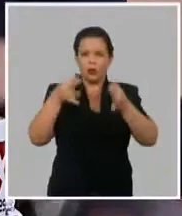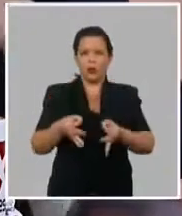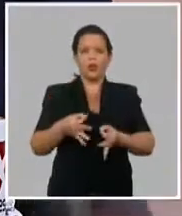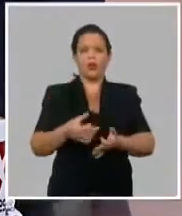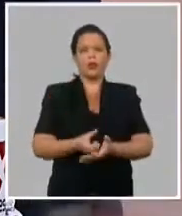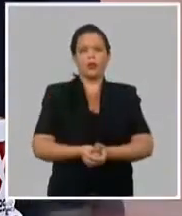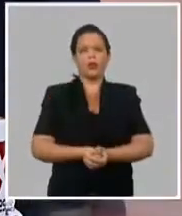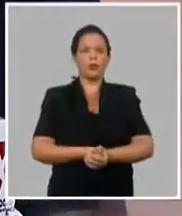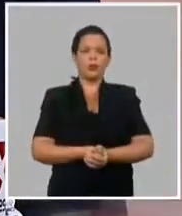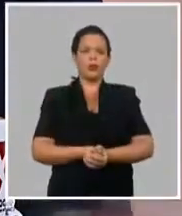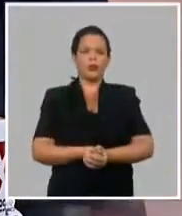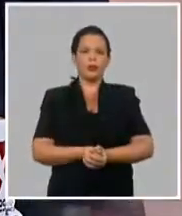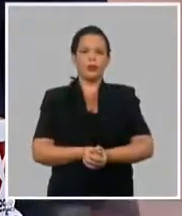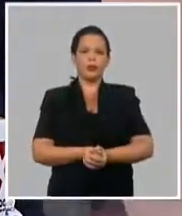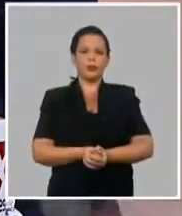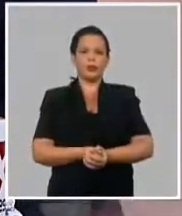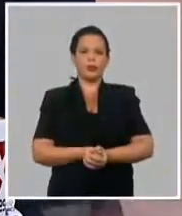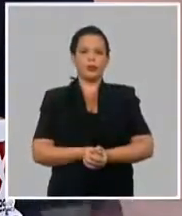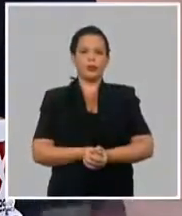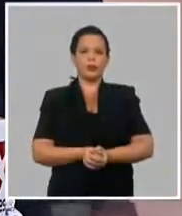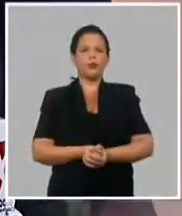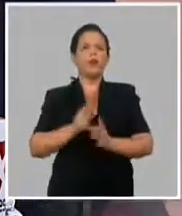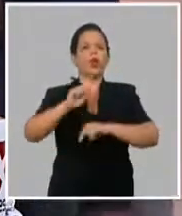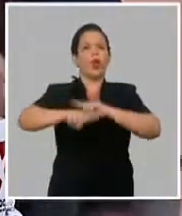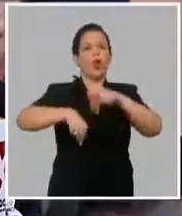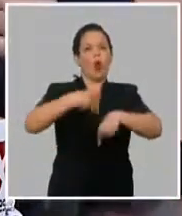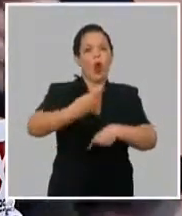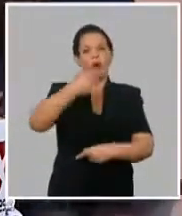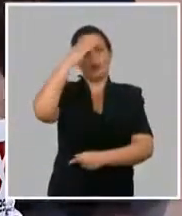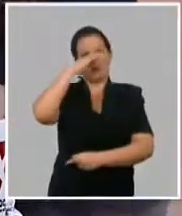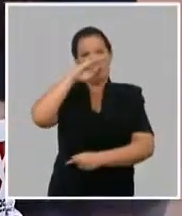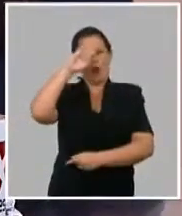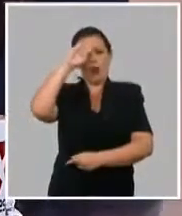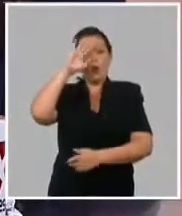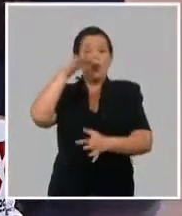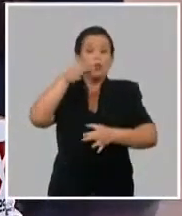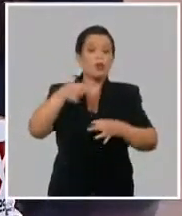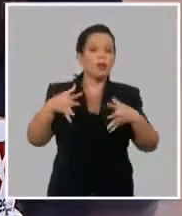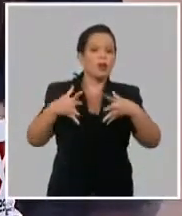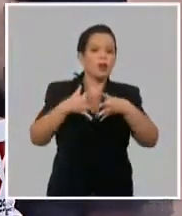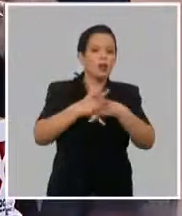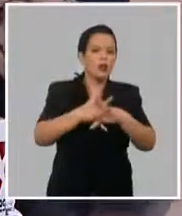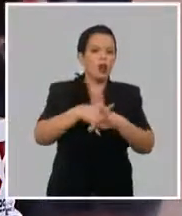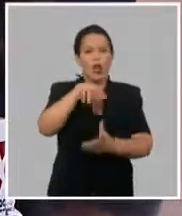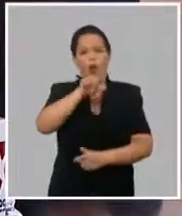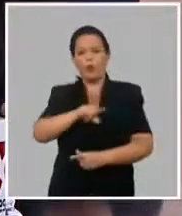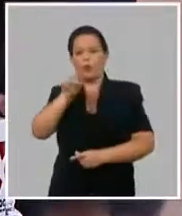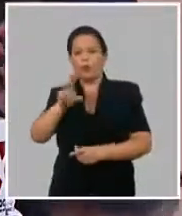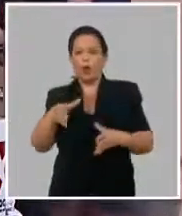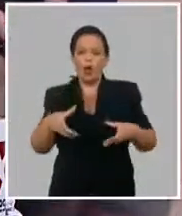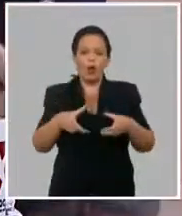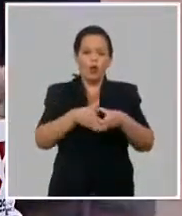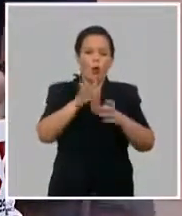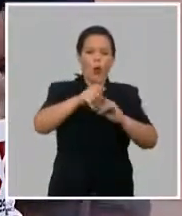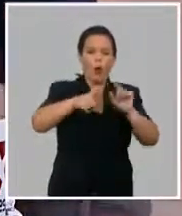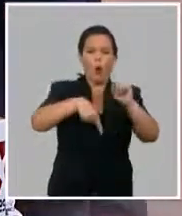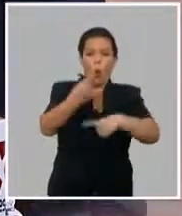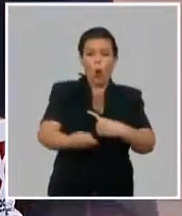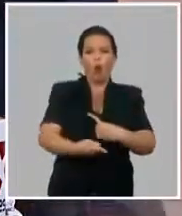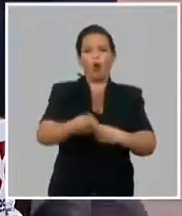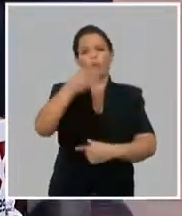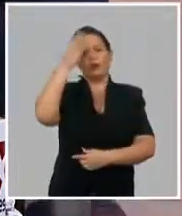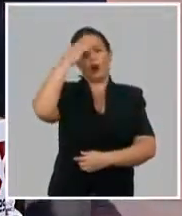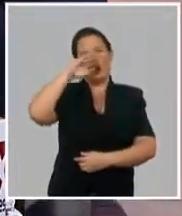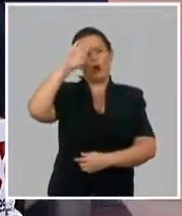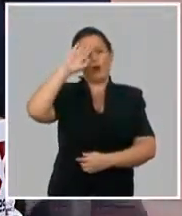con el llamado lobby anticubano con los sectores más reaccionarios del logo anti cubano es estadounidense y que es también